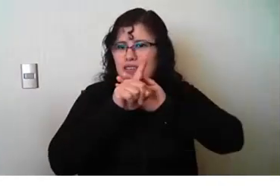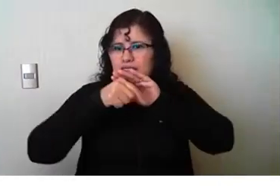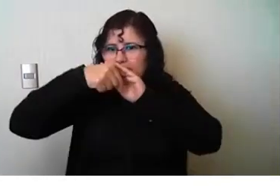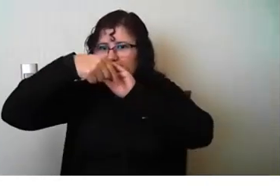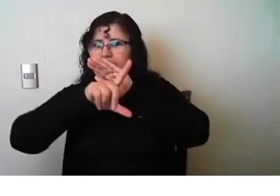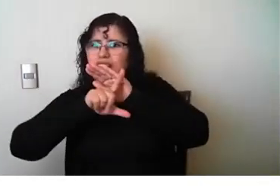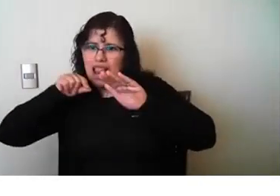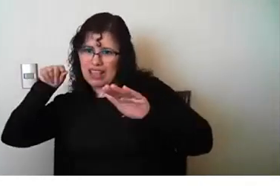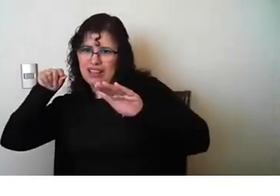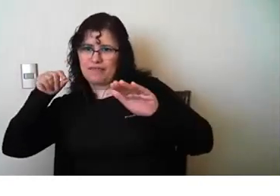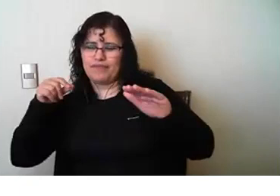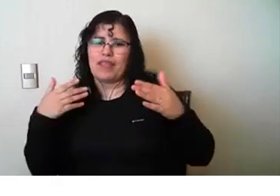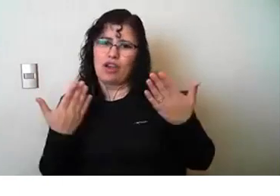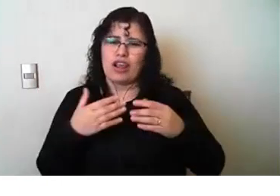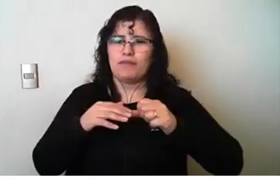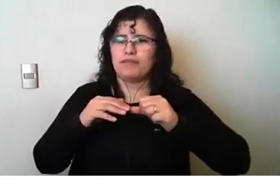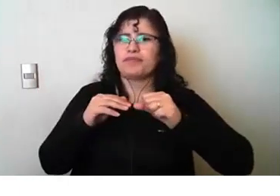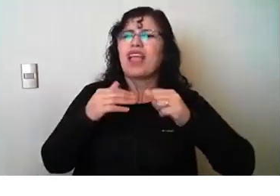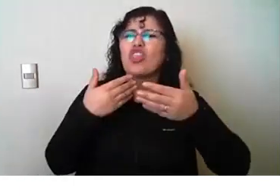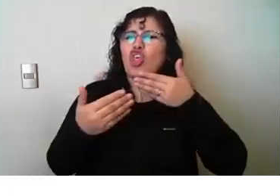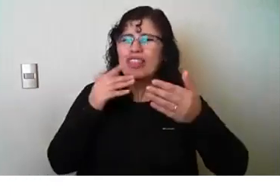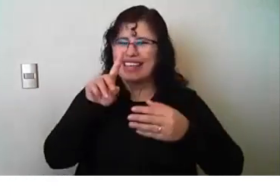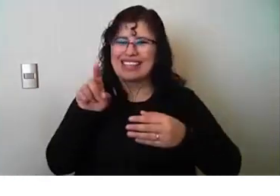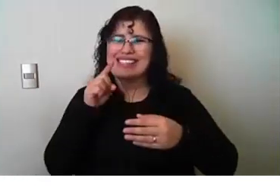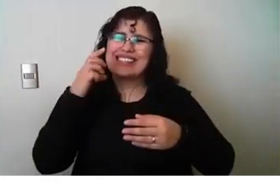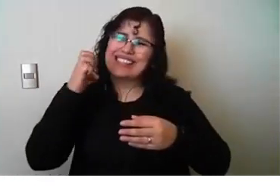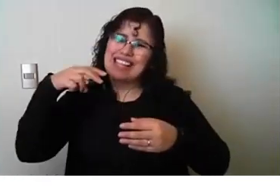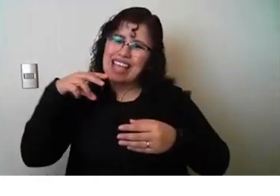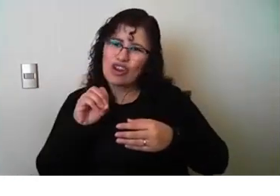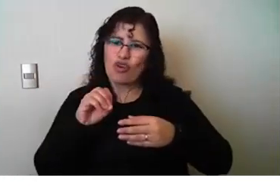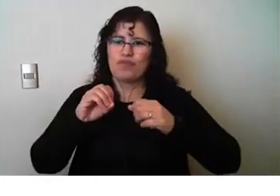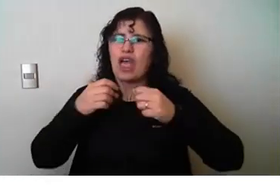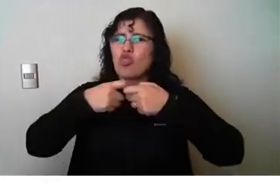madre, que drenan desde el interior, venas basales,